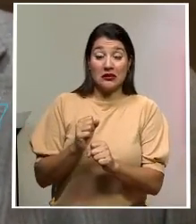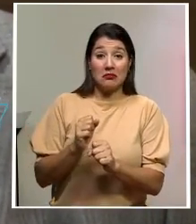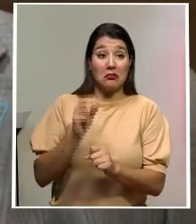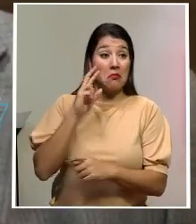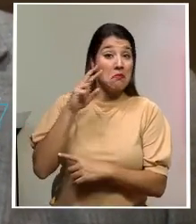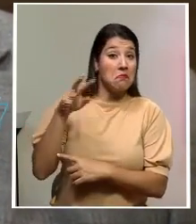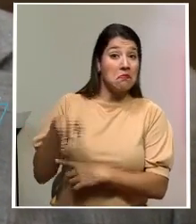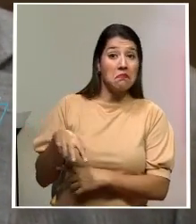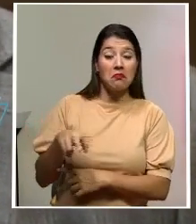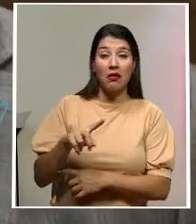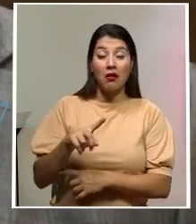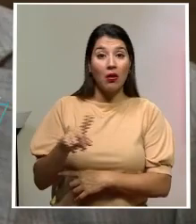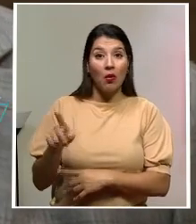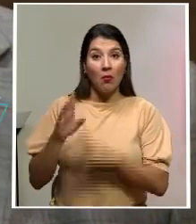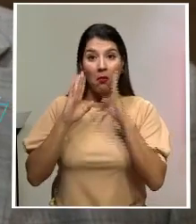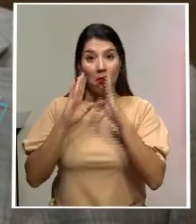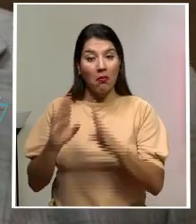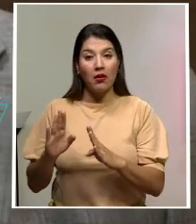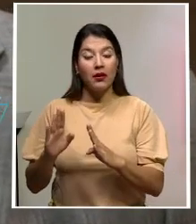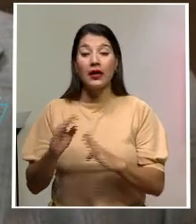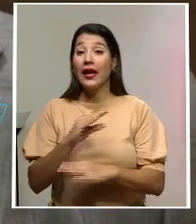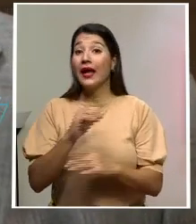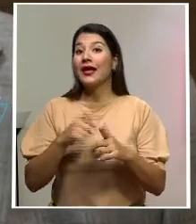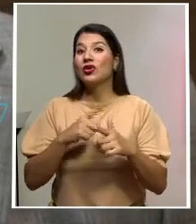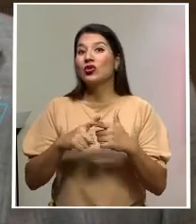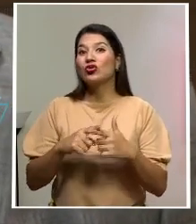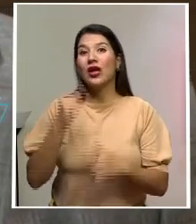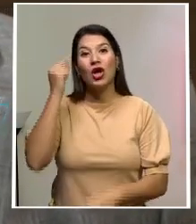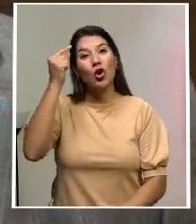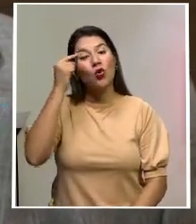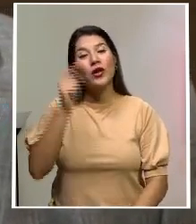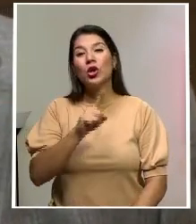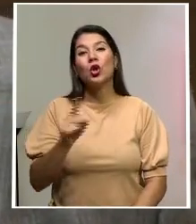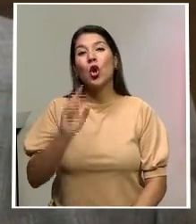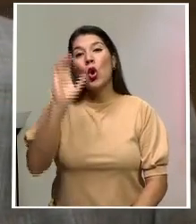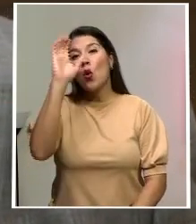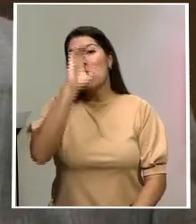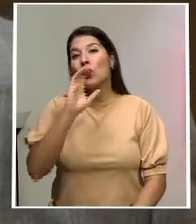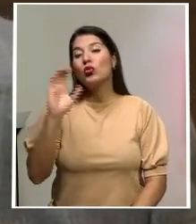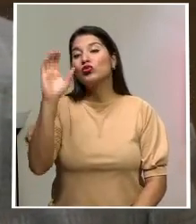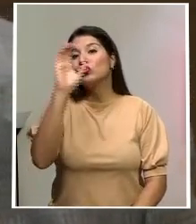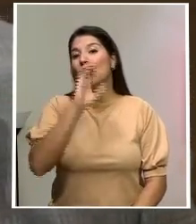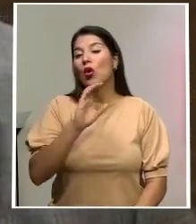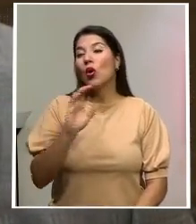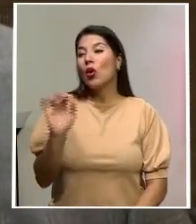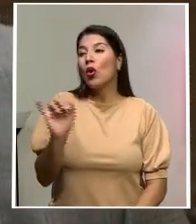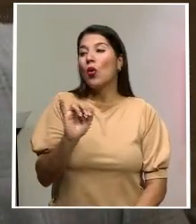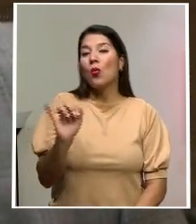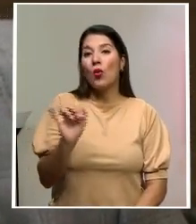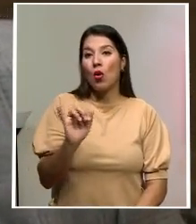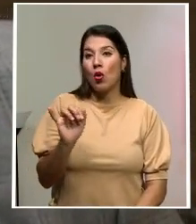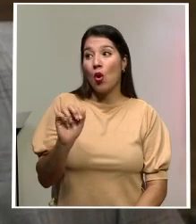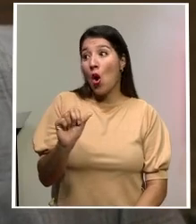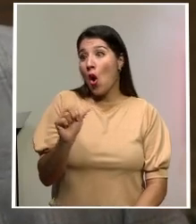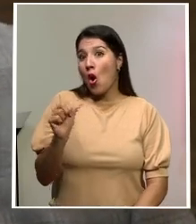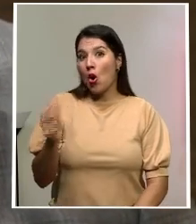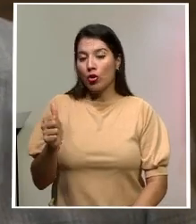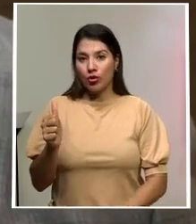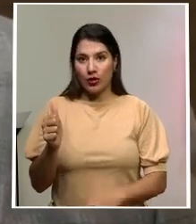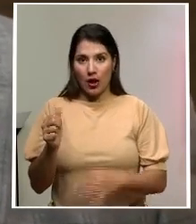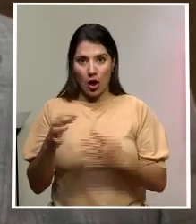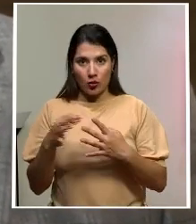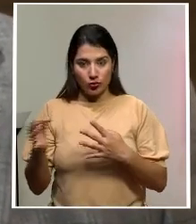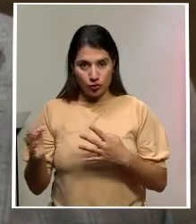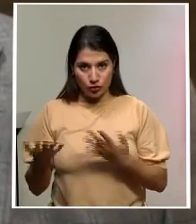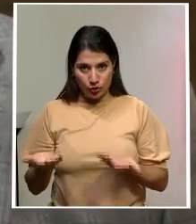esta advertencia y no buscaron una alternativa